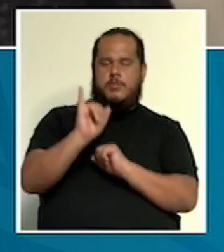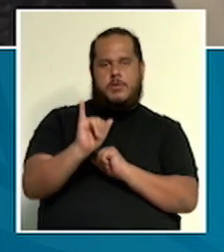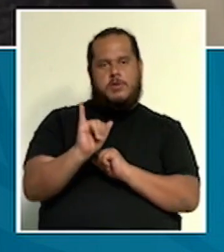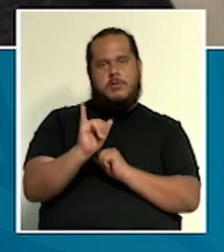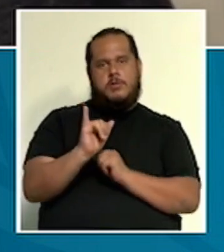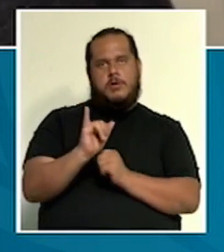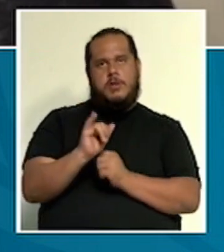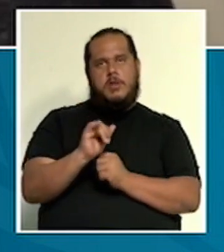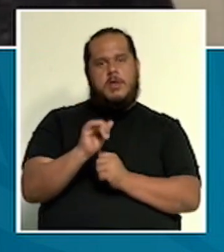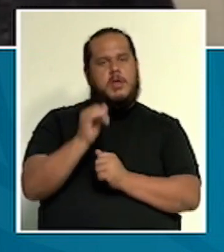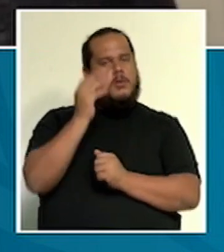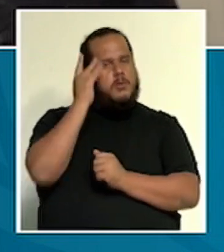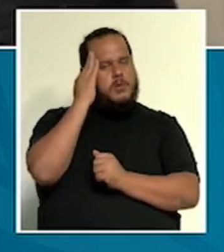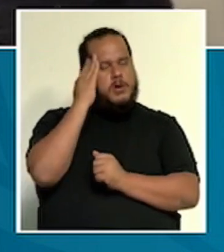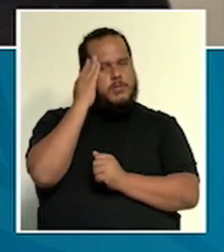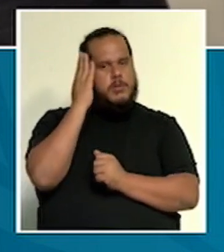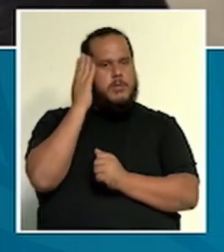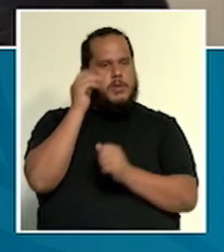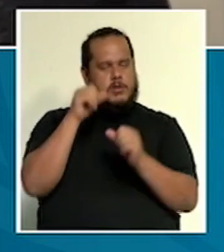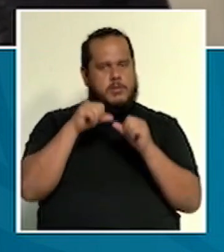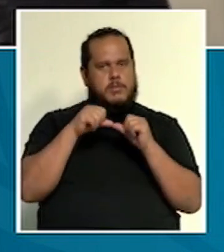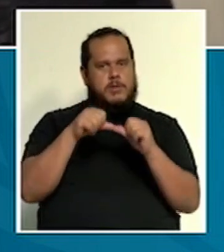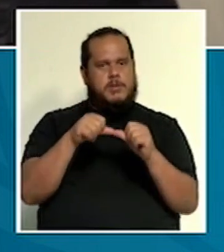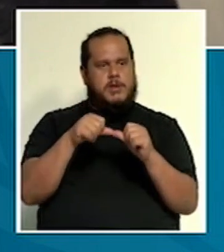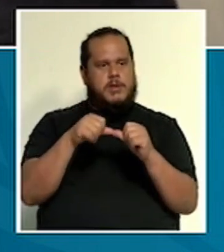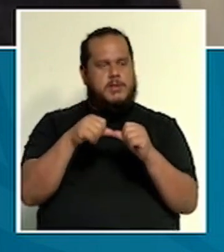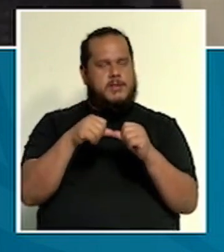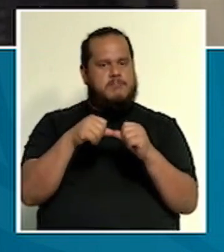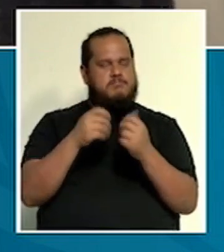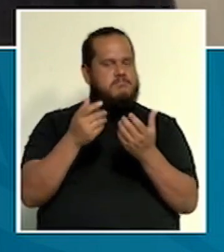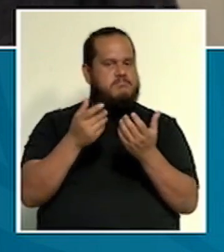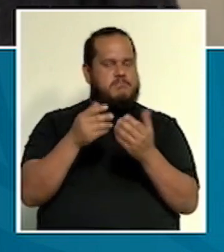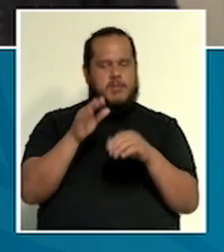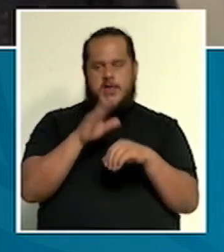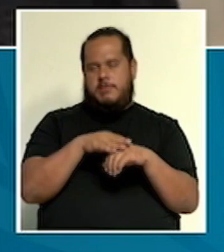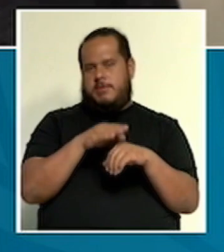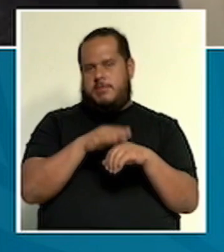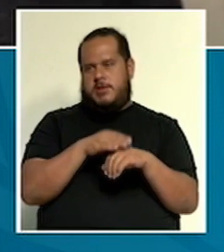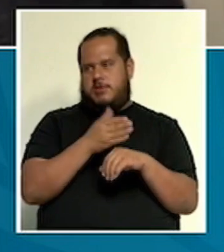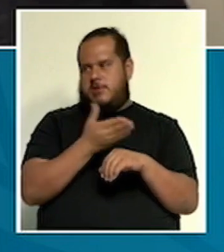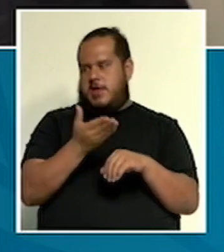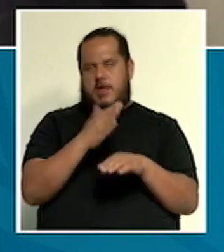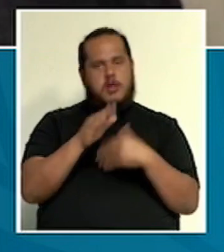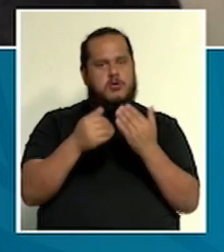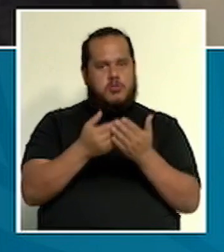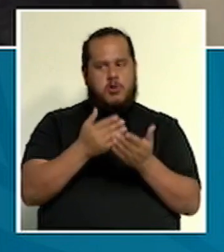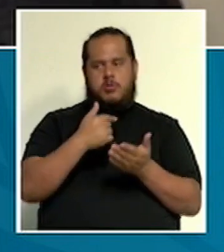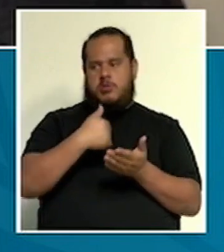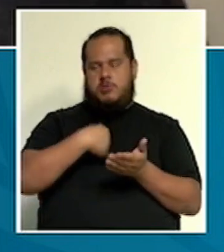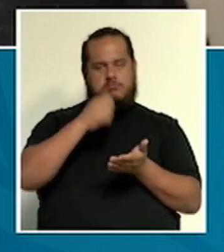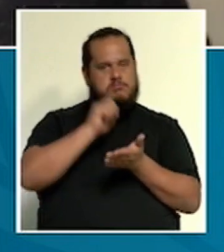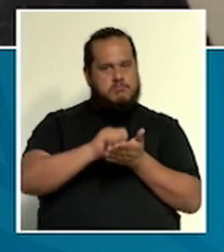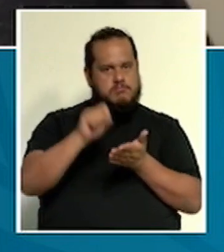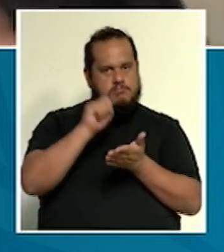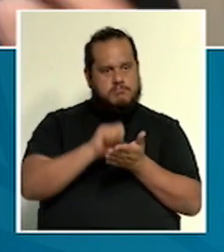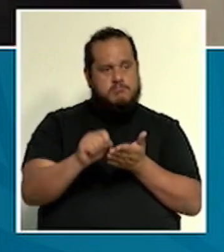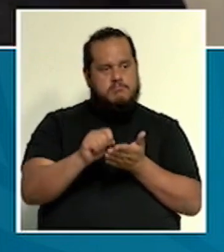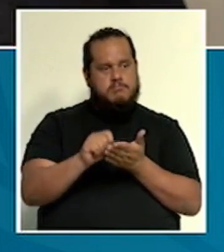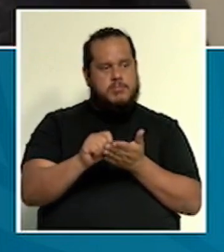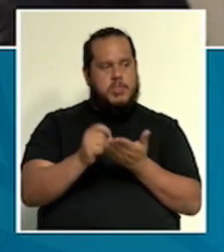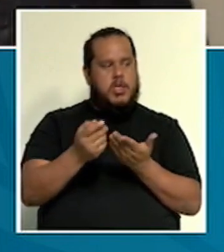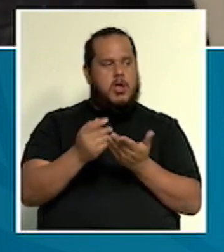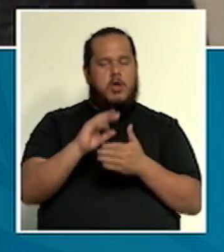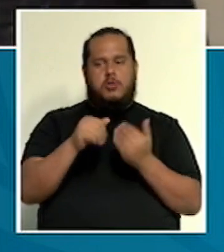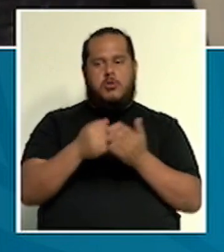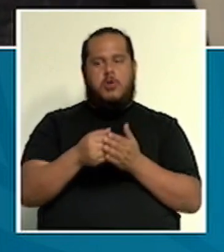una preocupación permanente que ha permeado todo lo que he estado escribiendo, los recitales